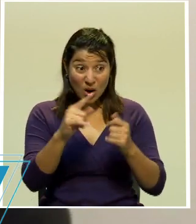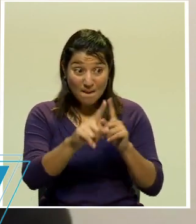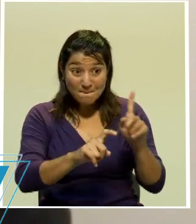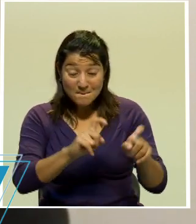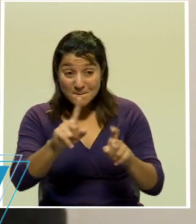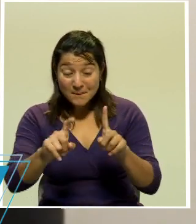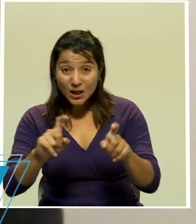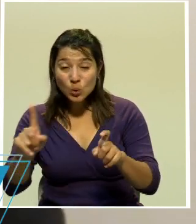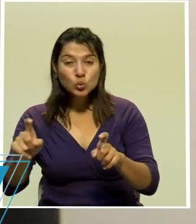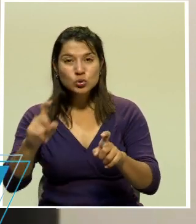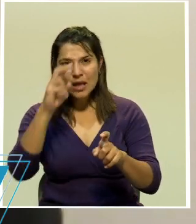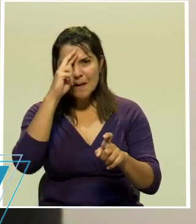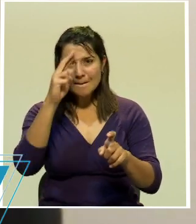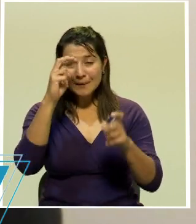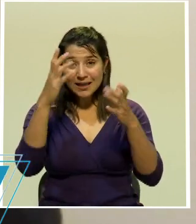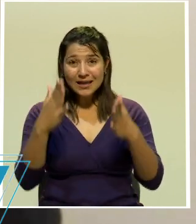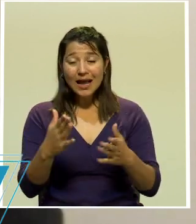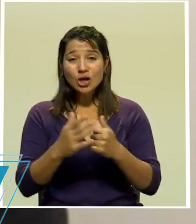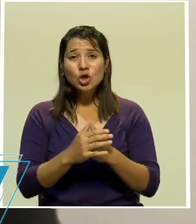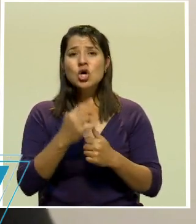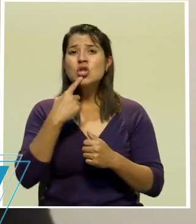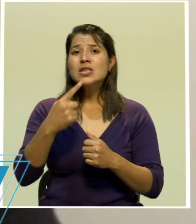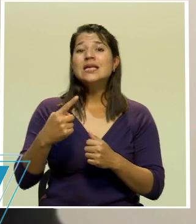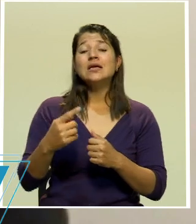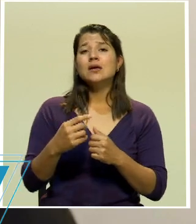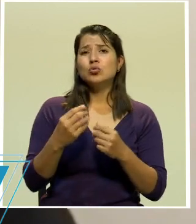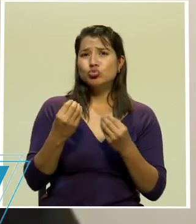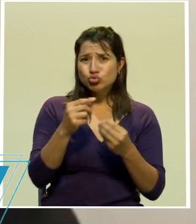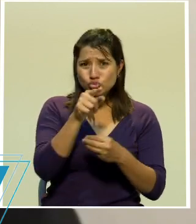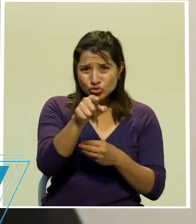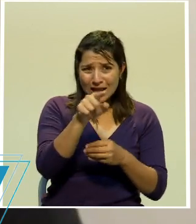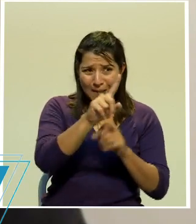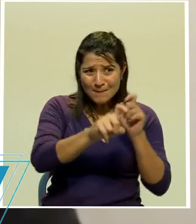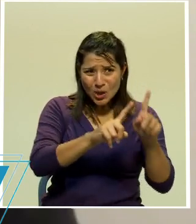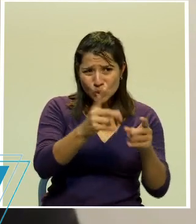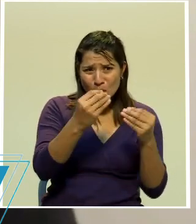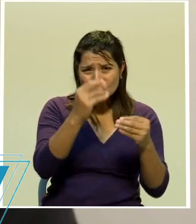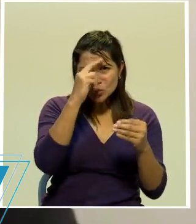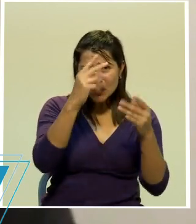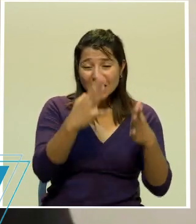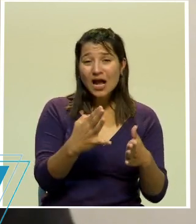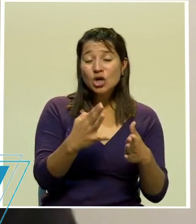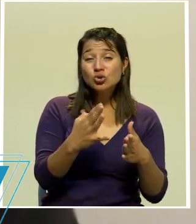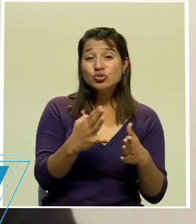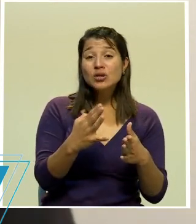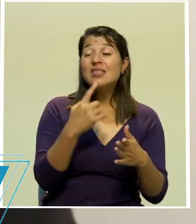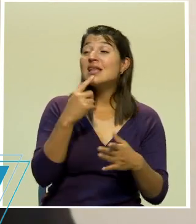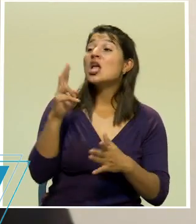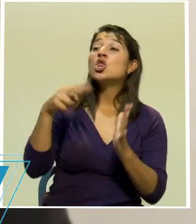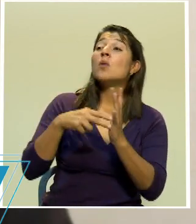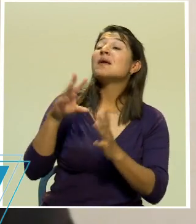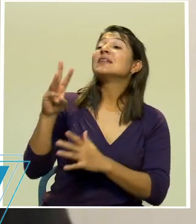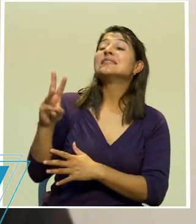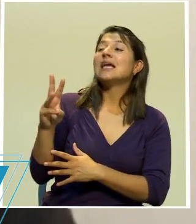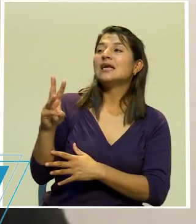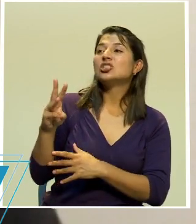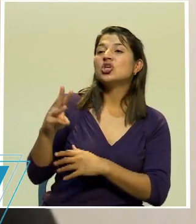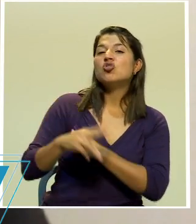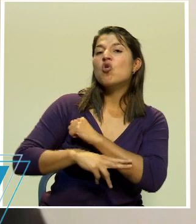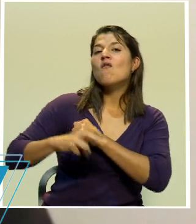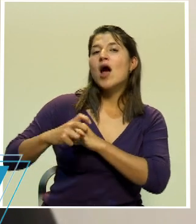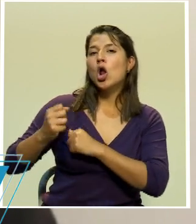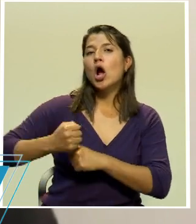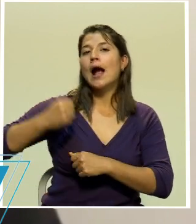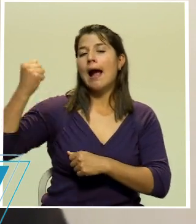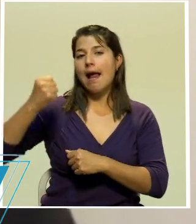a Andrés Manuel López Obrador la elección de 2006 se la robaron. Lo mismo sucedió ese mismo año en Italia, donde el primer ministro Silvio